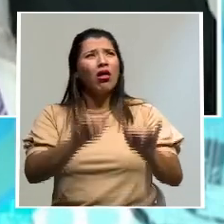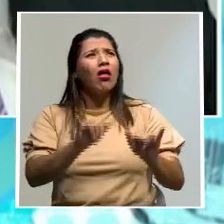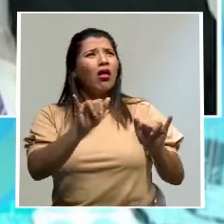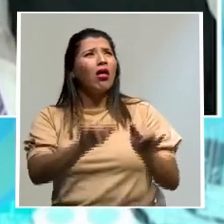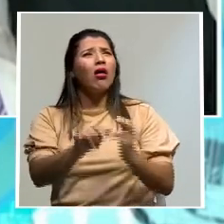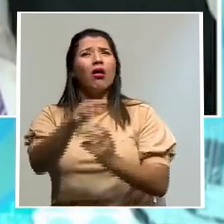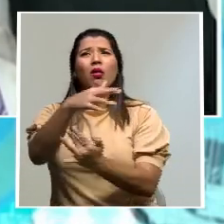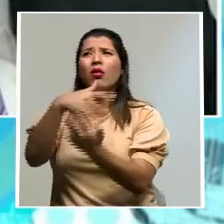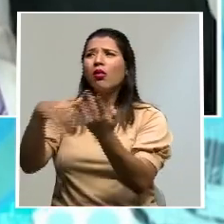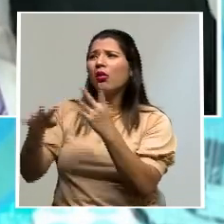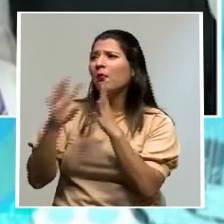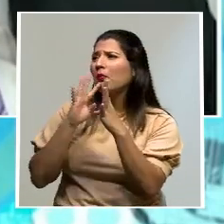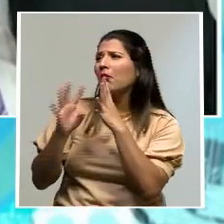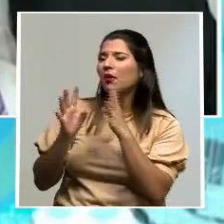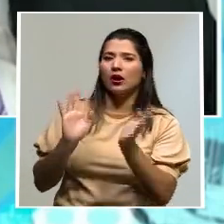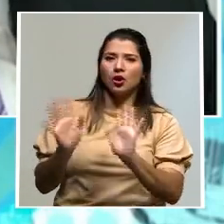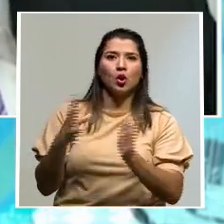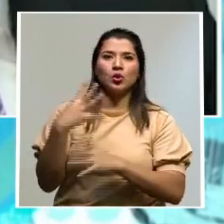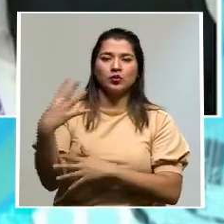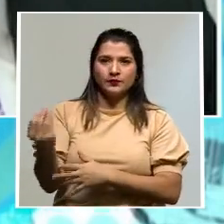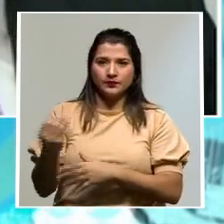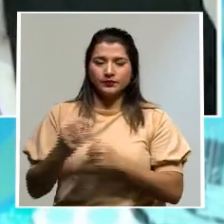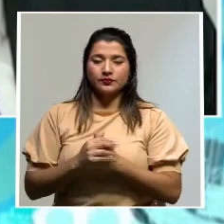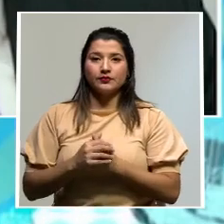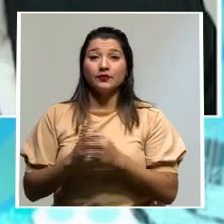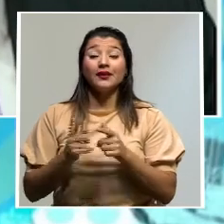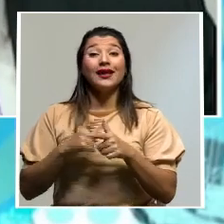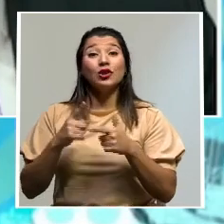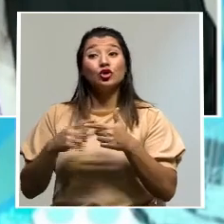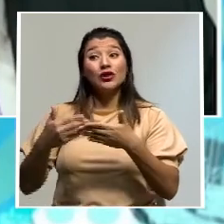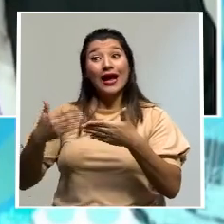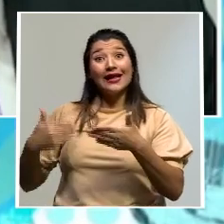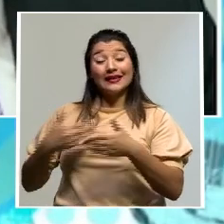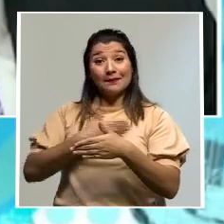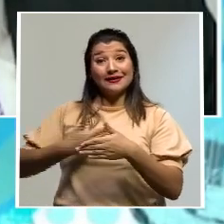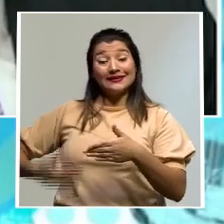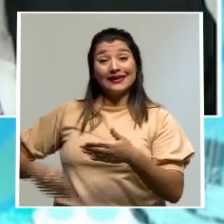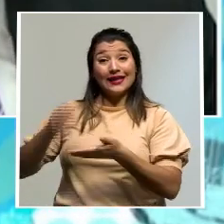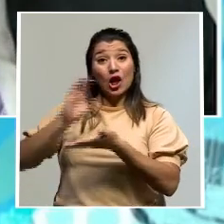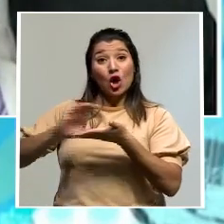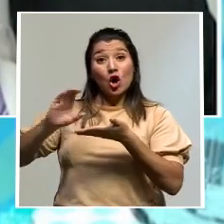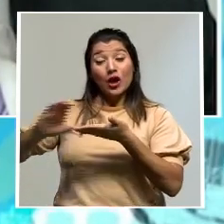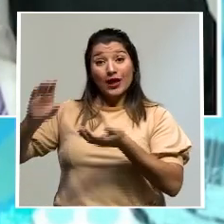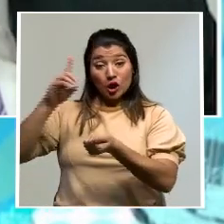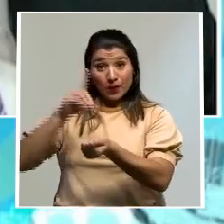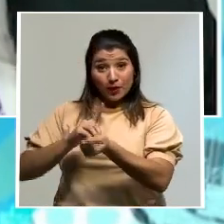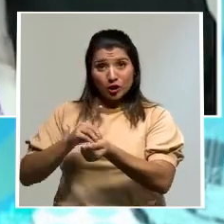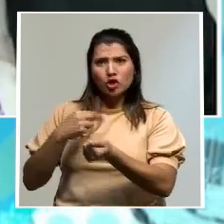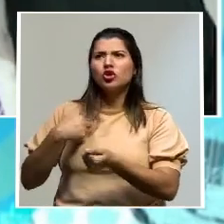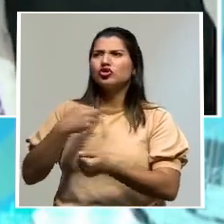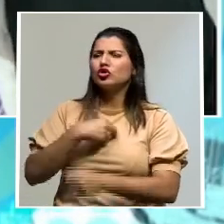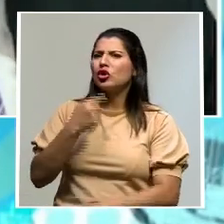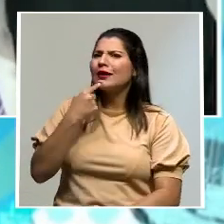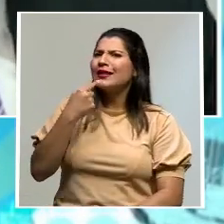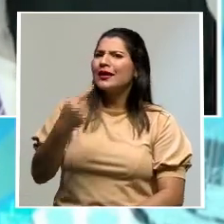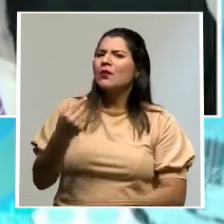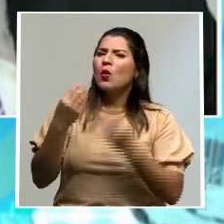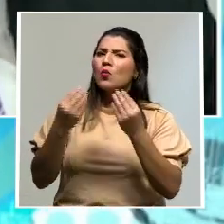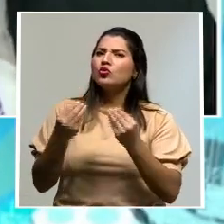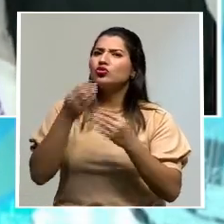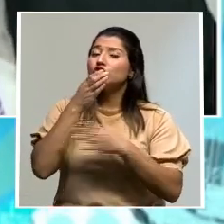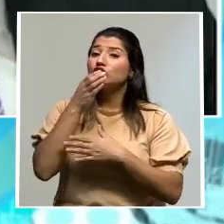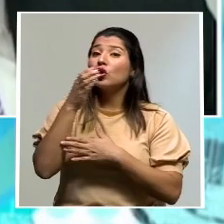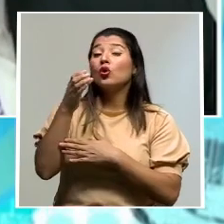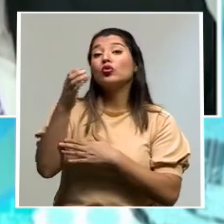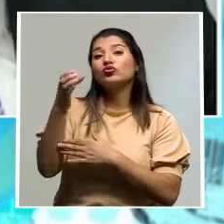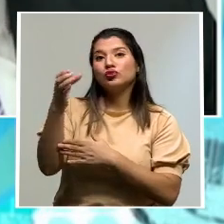en nuestro movimiento, que la dirige el doctor Andrés Castillo, expresidente del Colegio de Médicos, le dimos un montón de tips, dirían los que